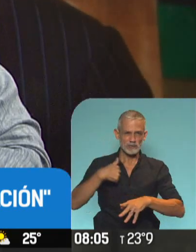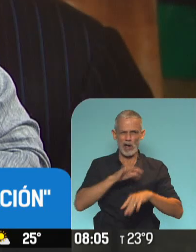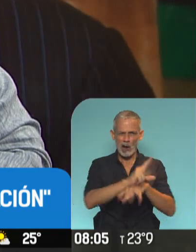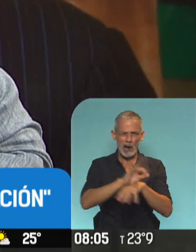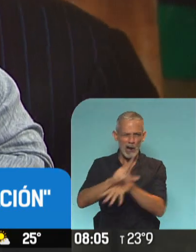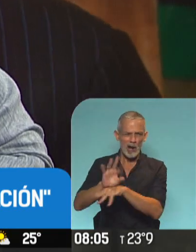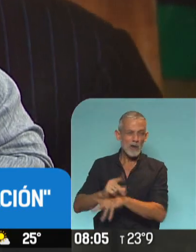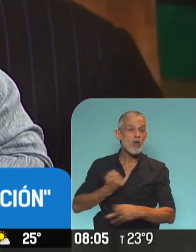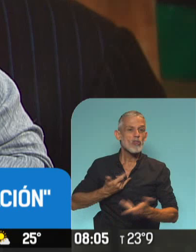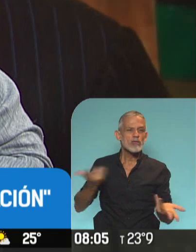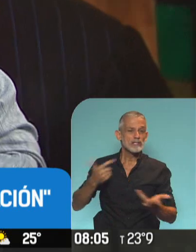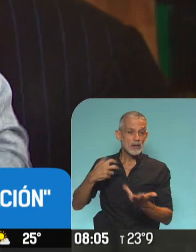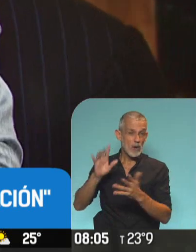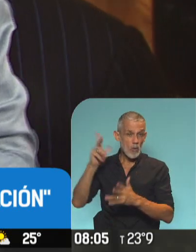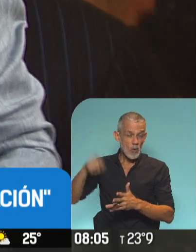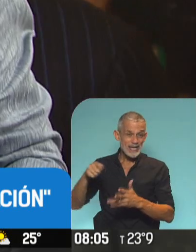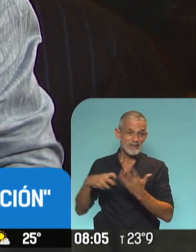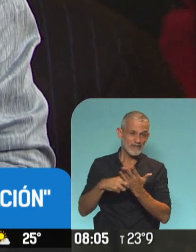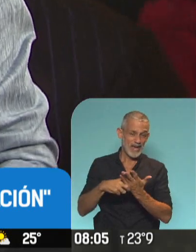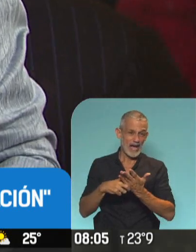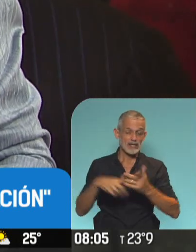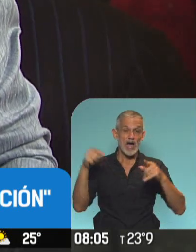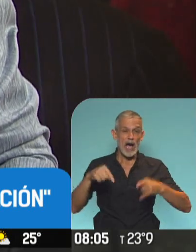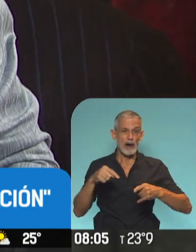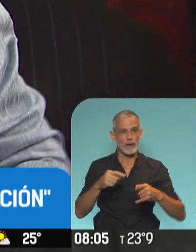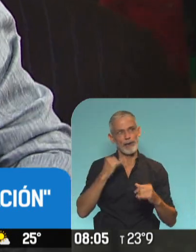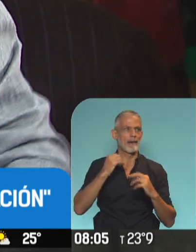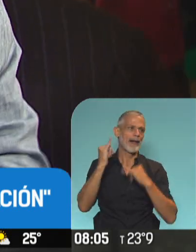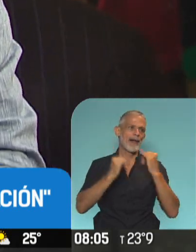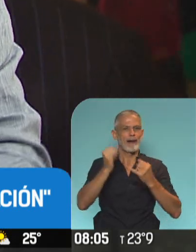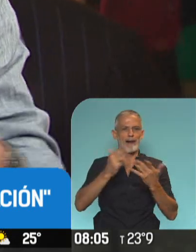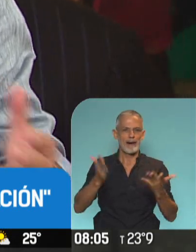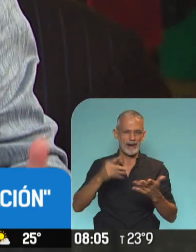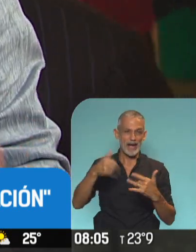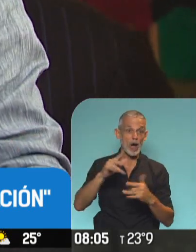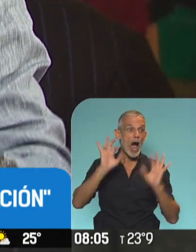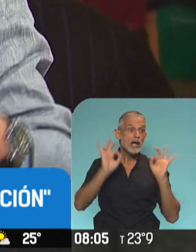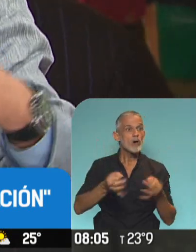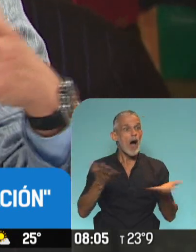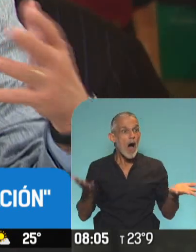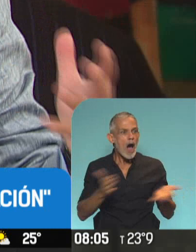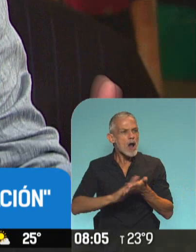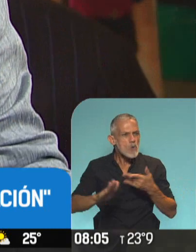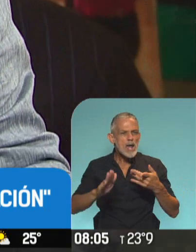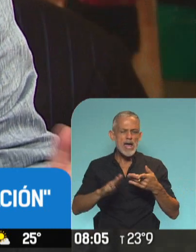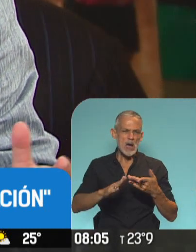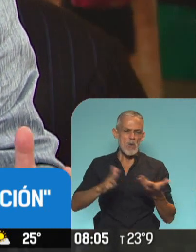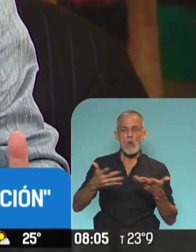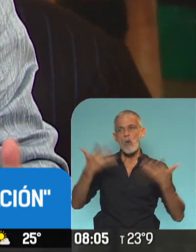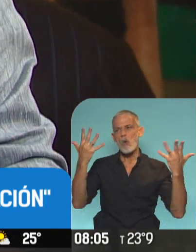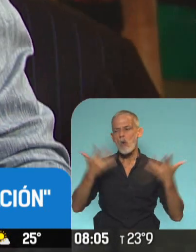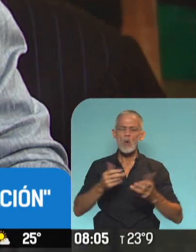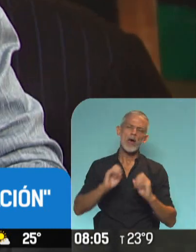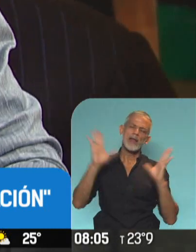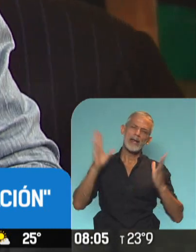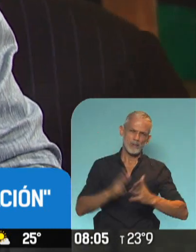a todos? Entonces no me vengan con el cuento ahora de que se vienen a enterar, de que bueno, que qué barbaridad.